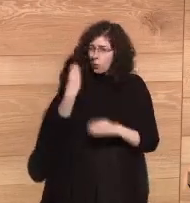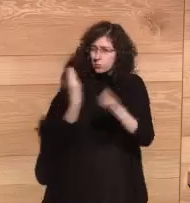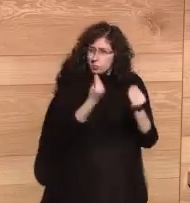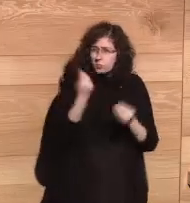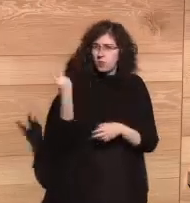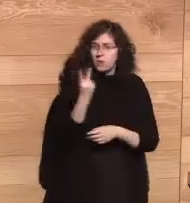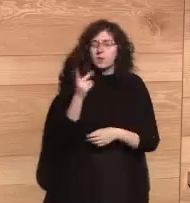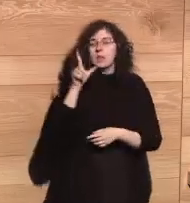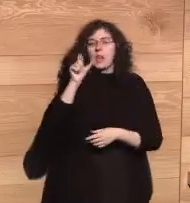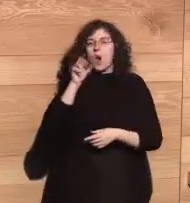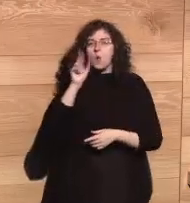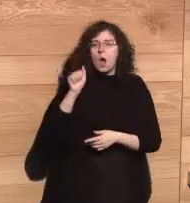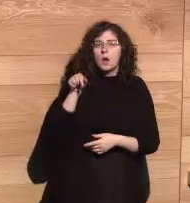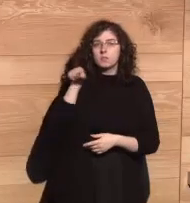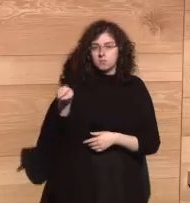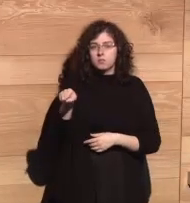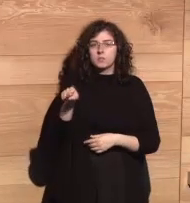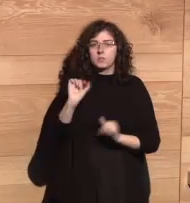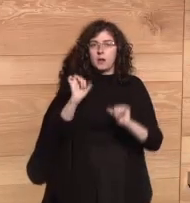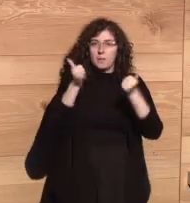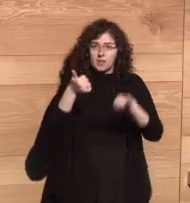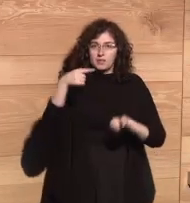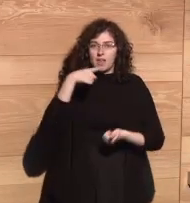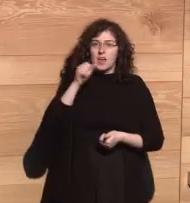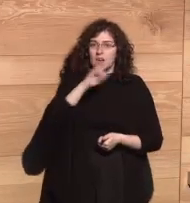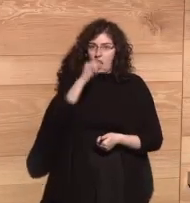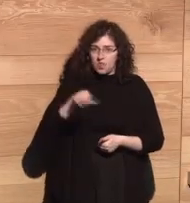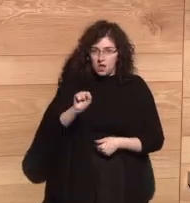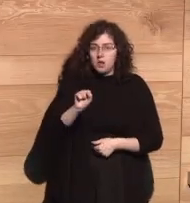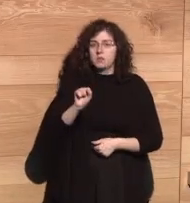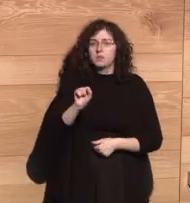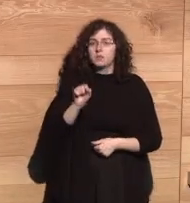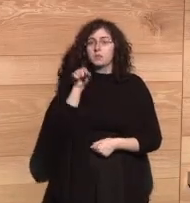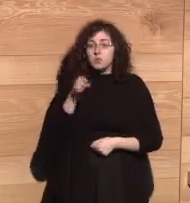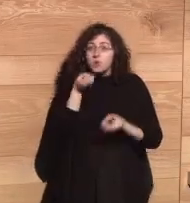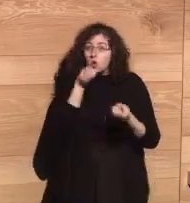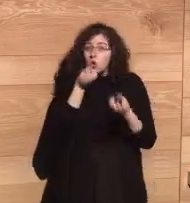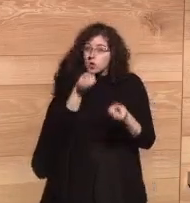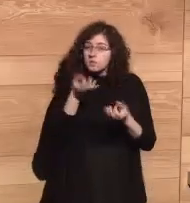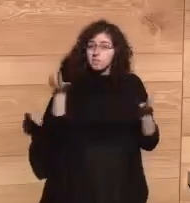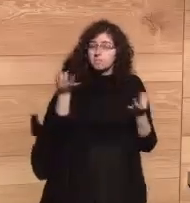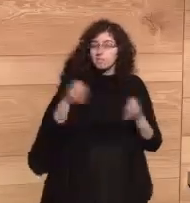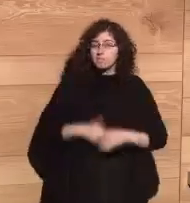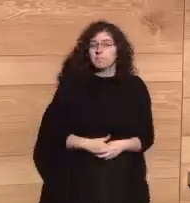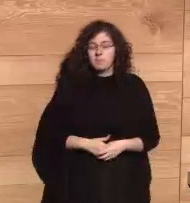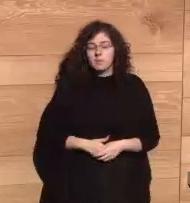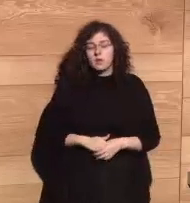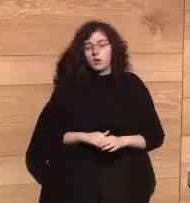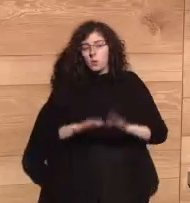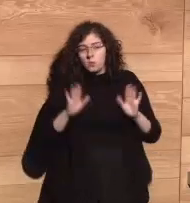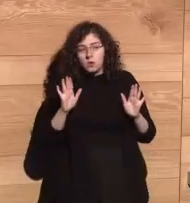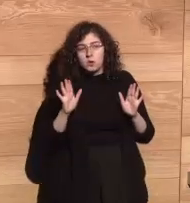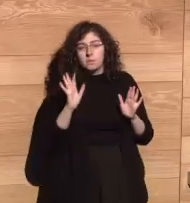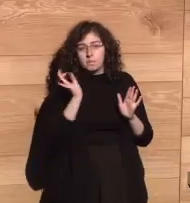tu caso, Laura, empezaste en Gaza. Sí. ¿Qué nos puedes contar? Bueno,